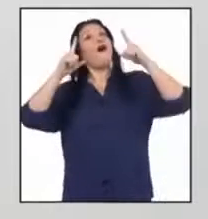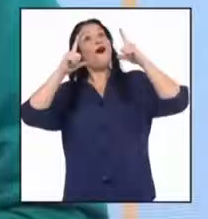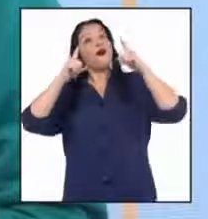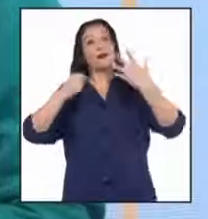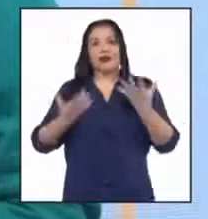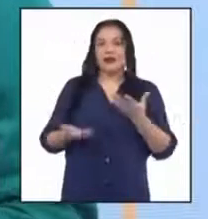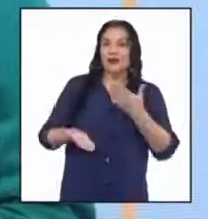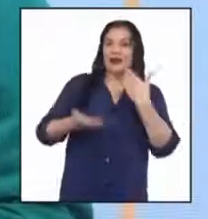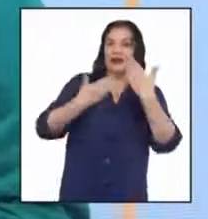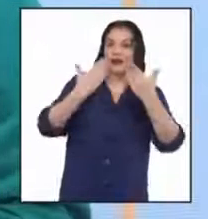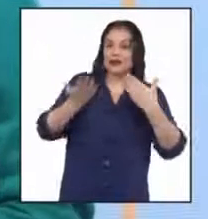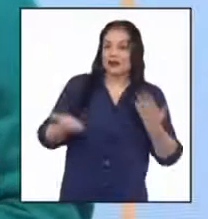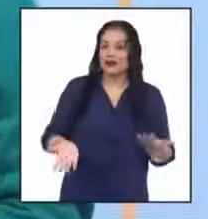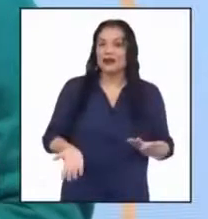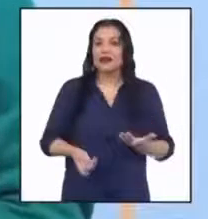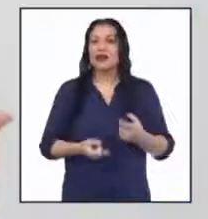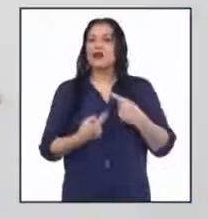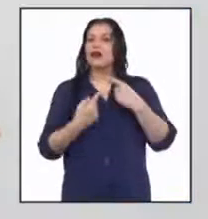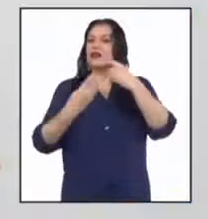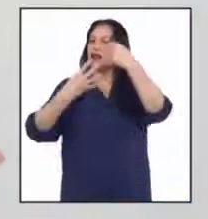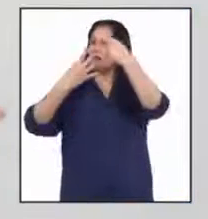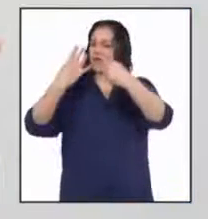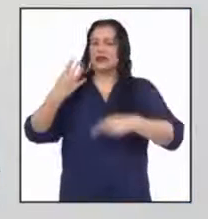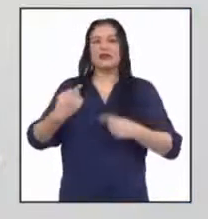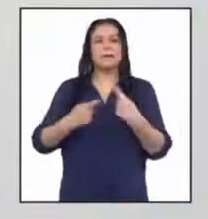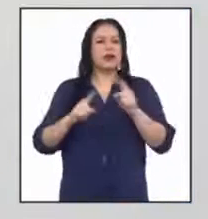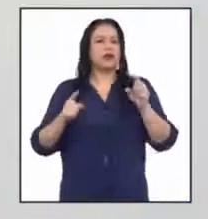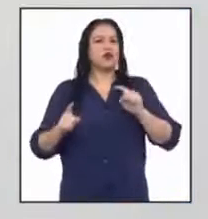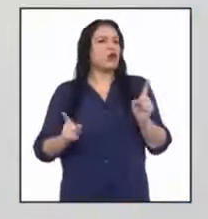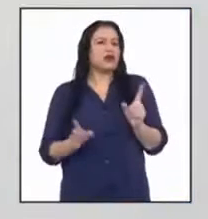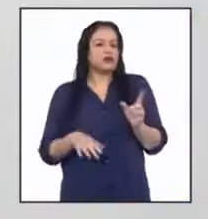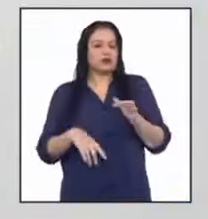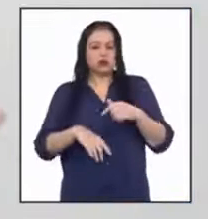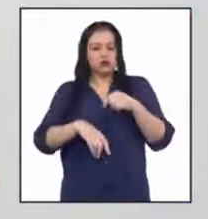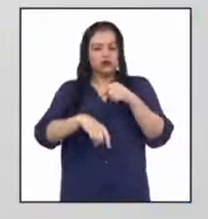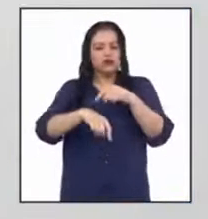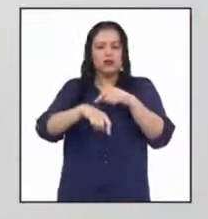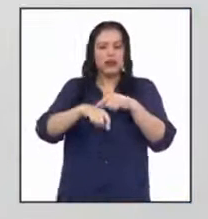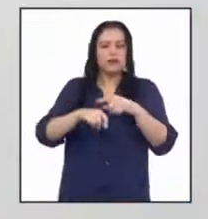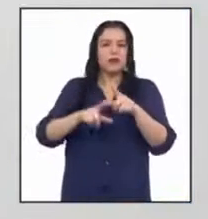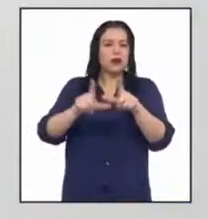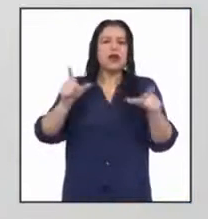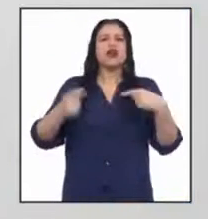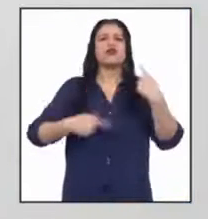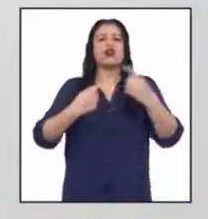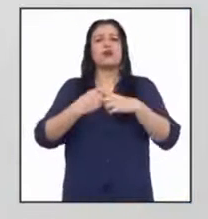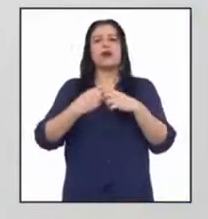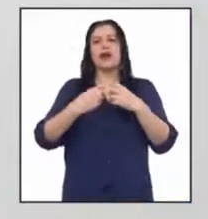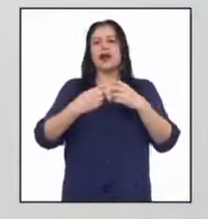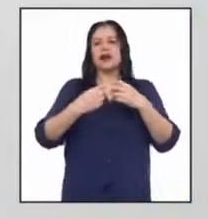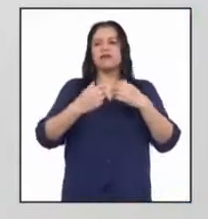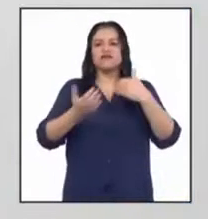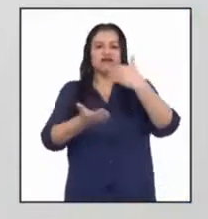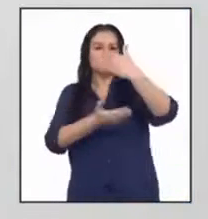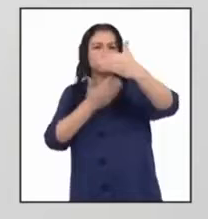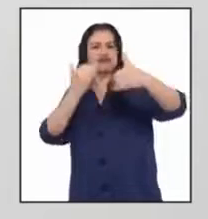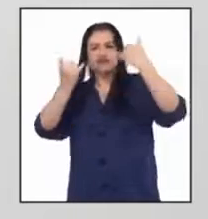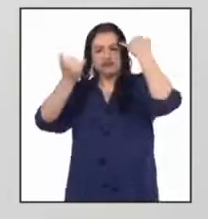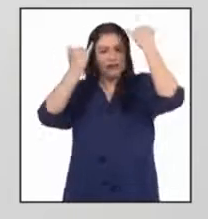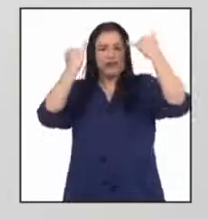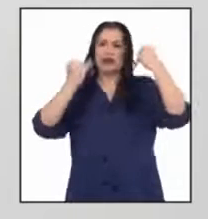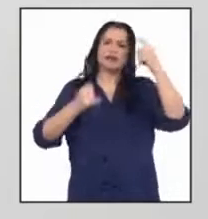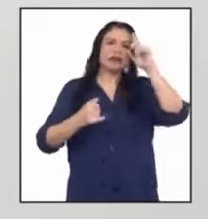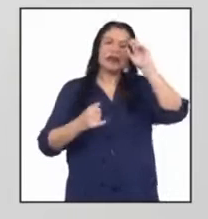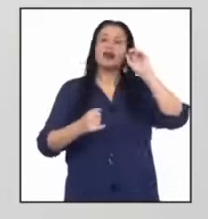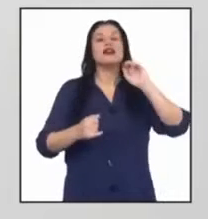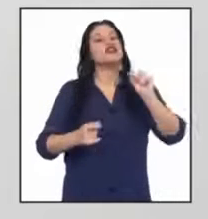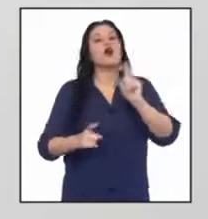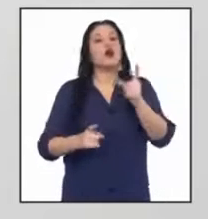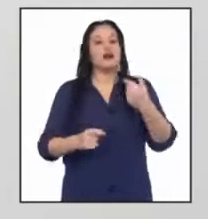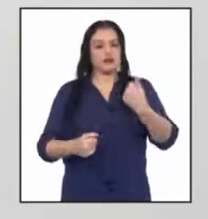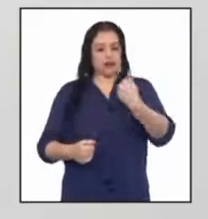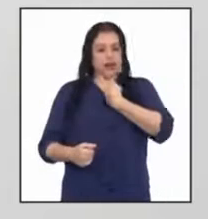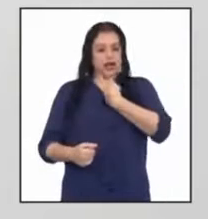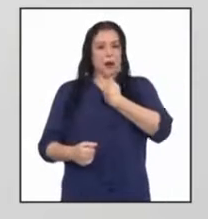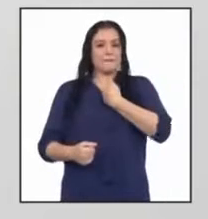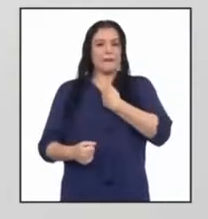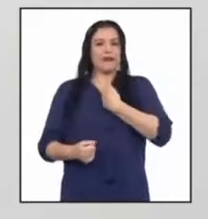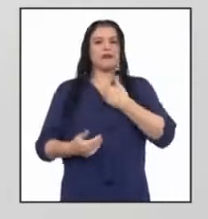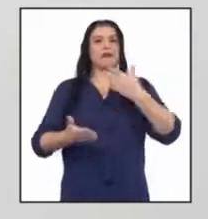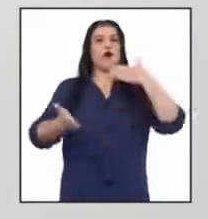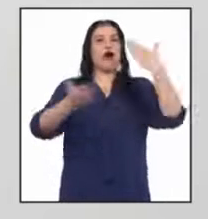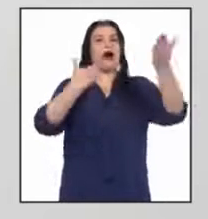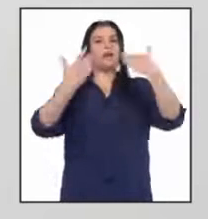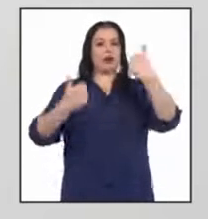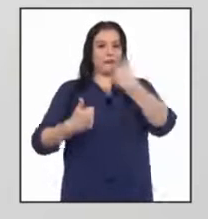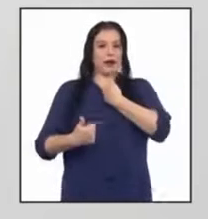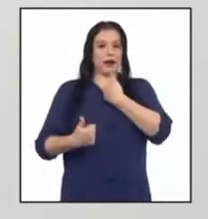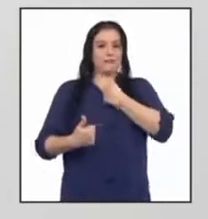etc. Pero no se trata de un espacio para el intercambio de ideas, sino que el personaje piensa y habla para sí